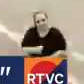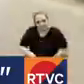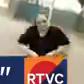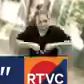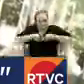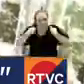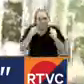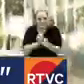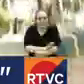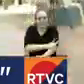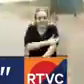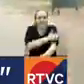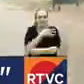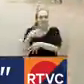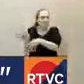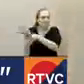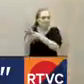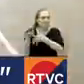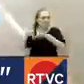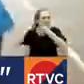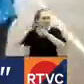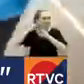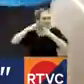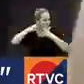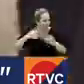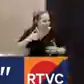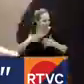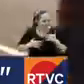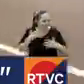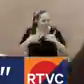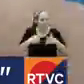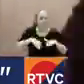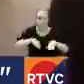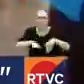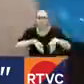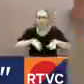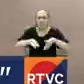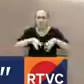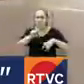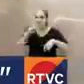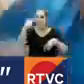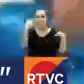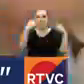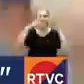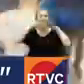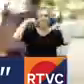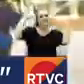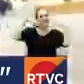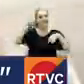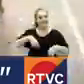ritmo. Es esencial a la hora de salir y pisar baldosa ante los espectadores.